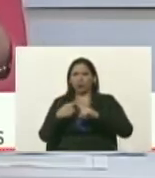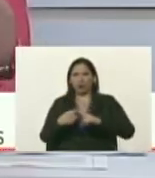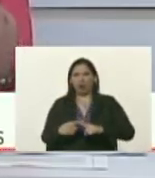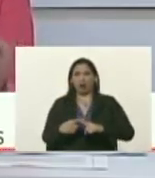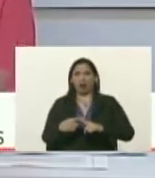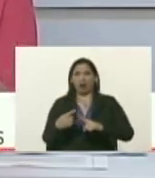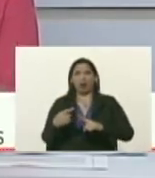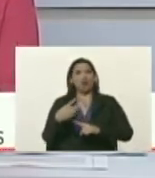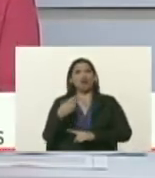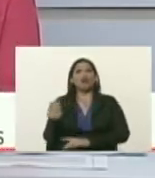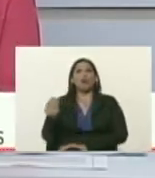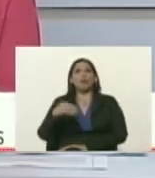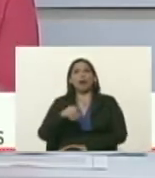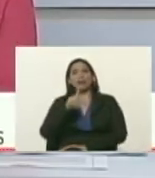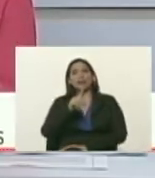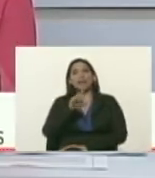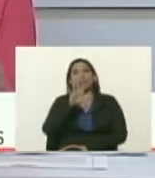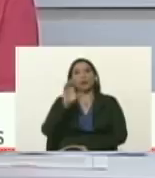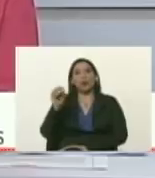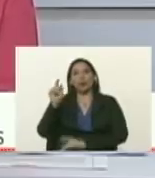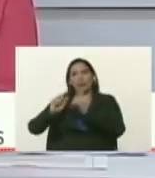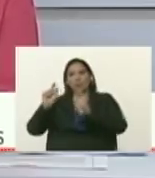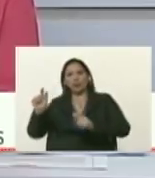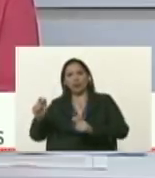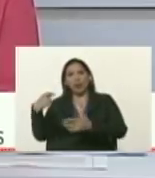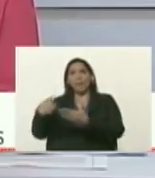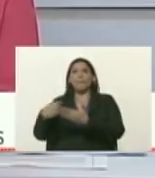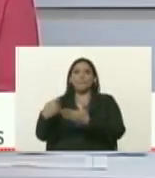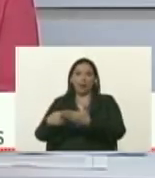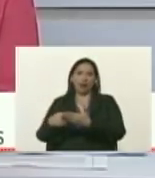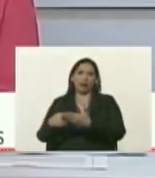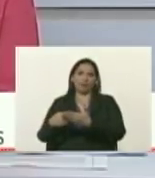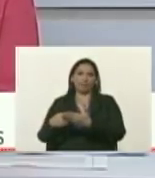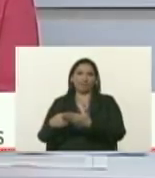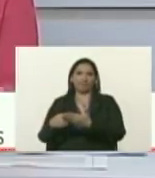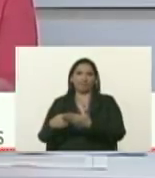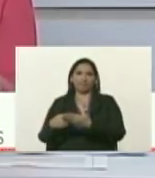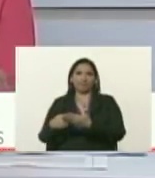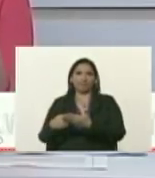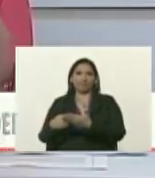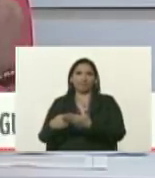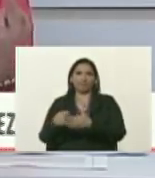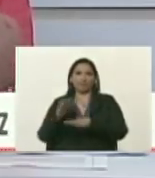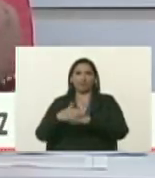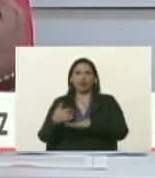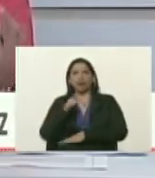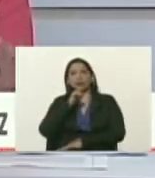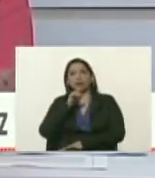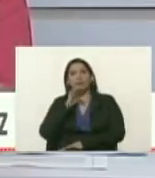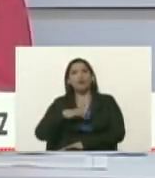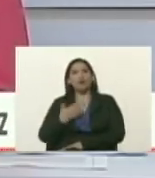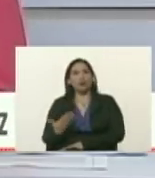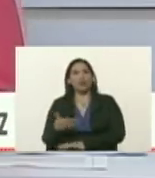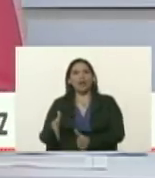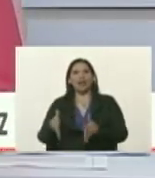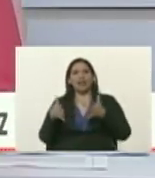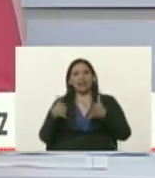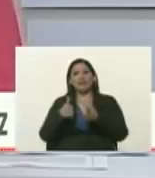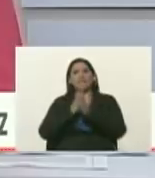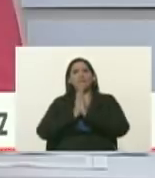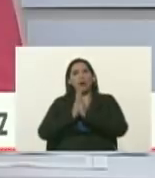No más de 150 personas, a las que les pagan además. Porque ¿quién podría ganarse el favor de nuestro